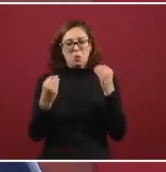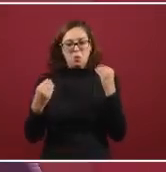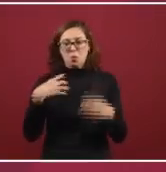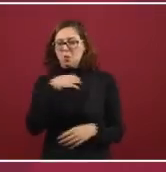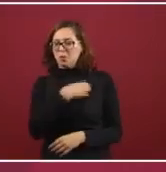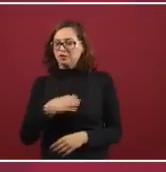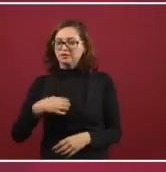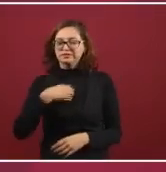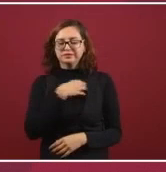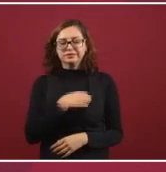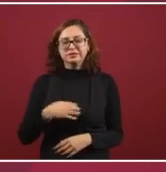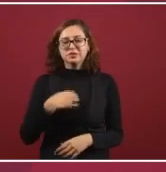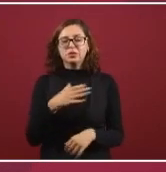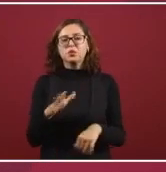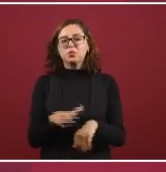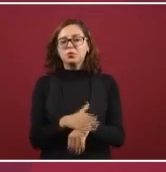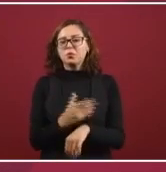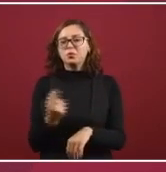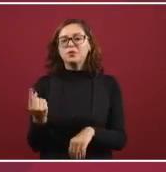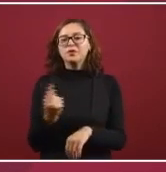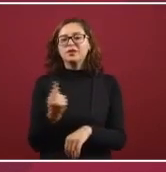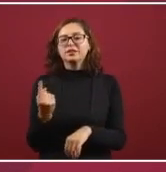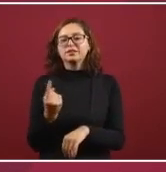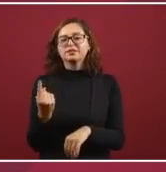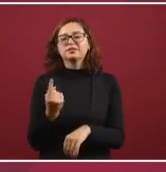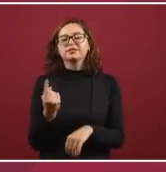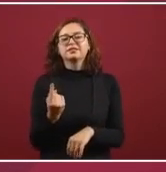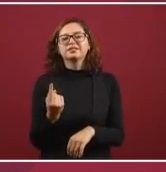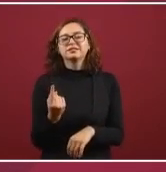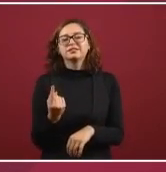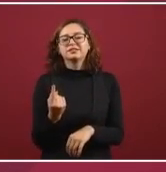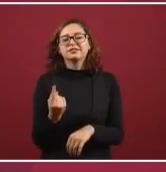porque no se